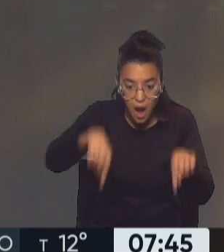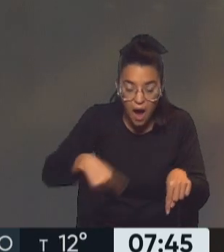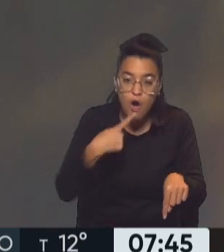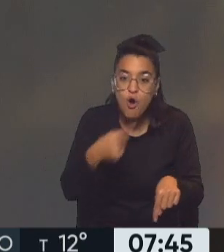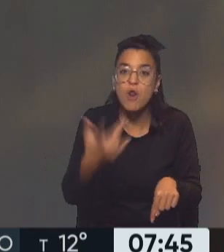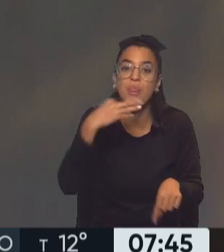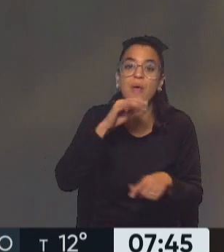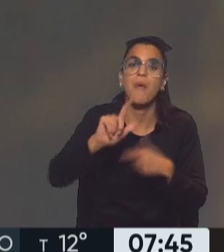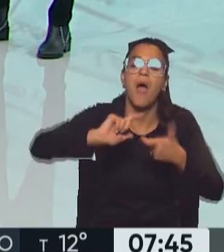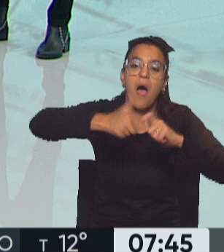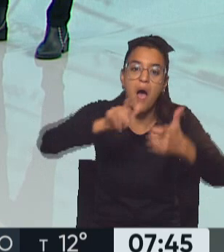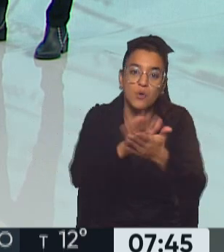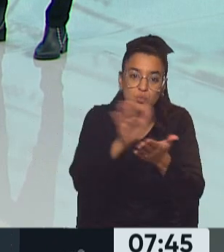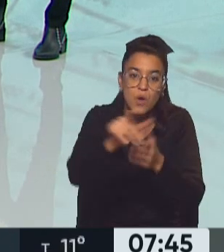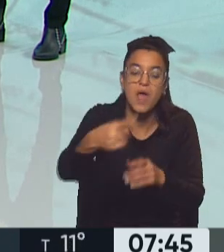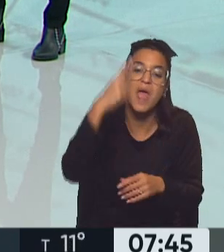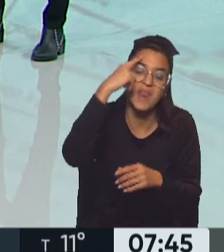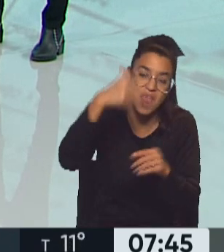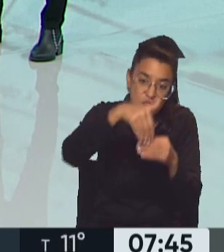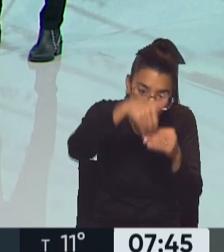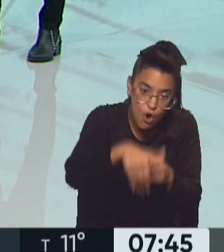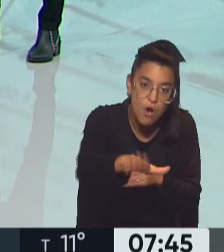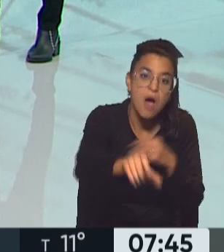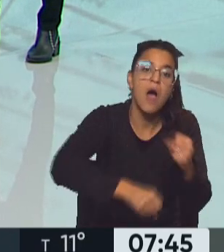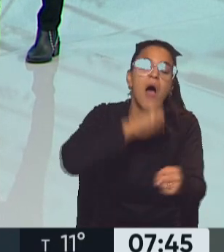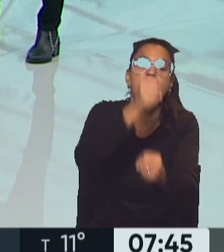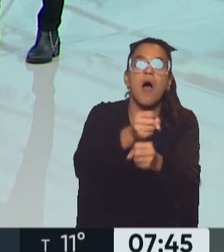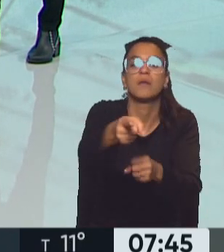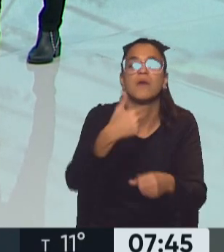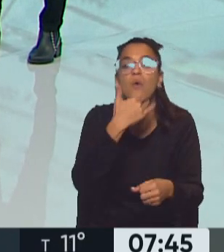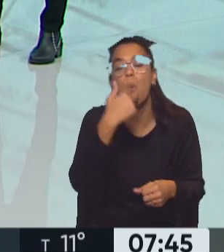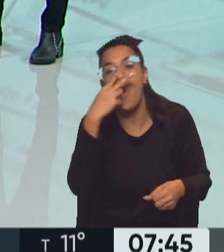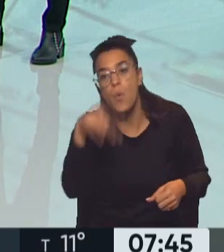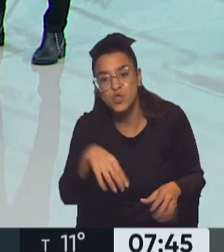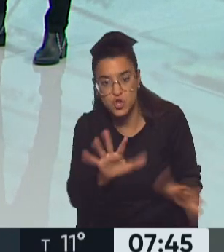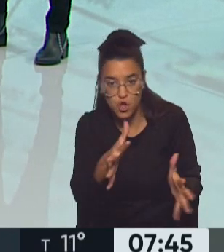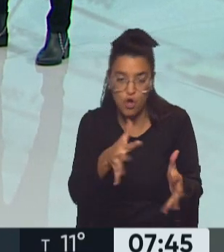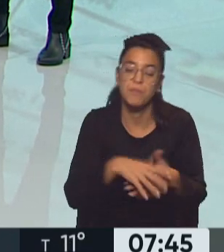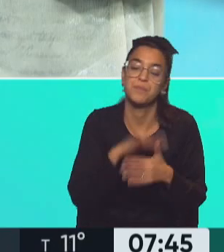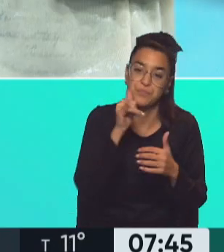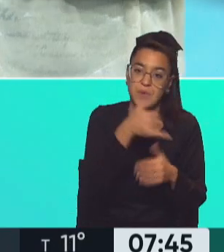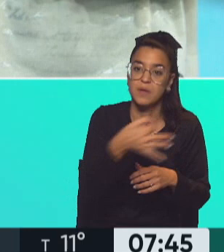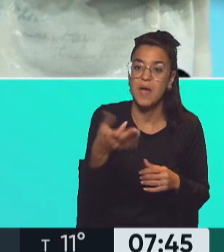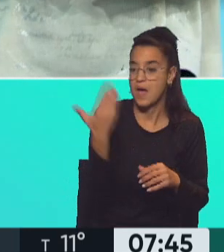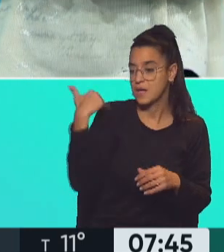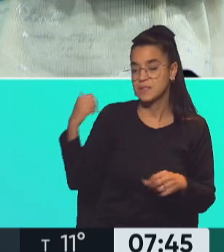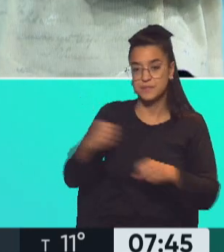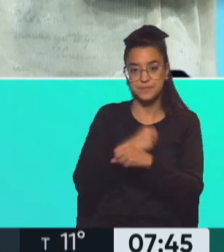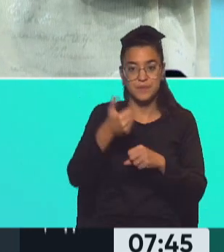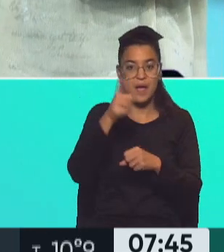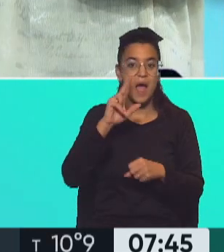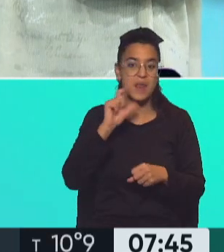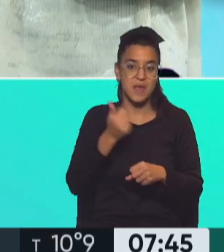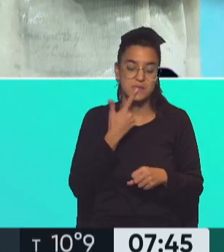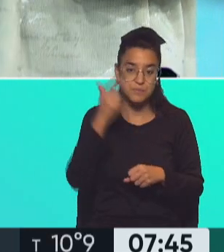tener que reactualizar todo desde enero hasta lo aplicarán en junio. Claro, sí. Bueno. Lo que ayer confirmó Roberto Arias, que es